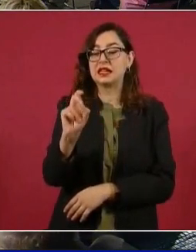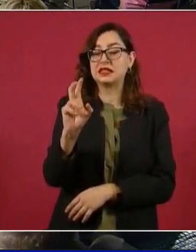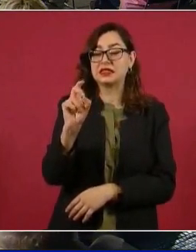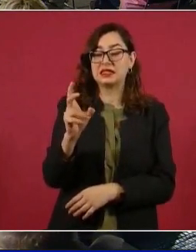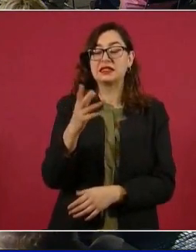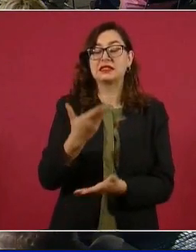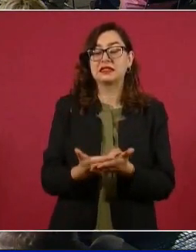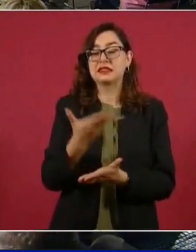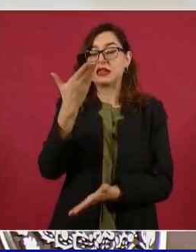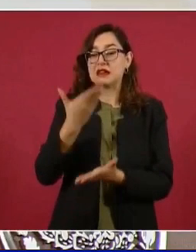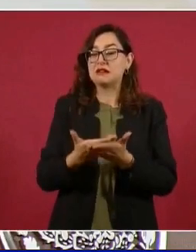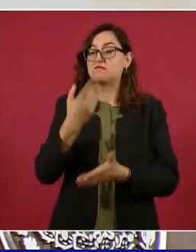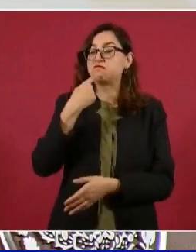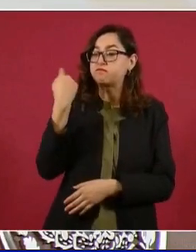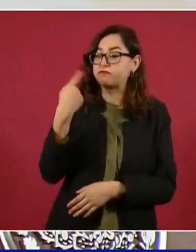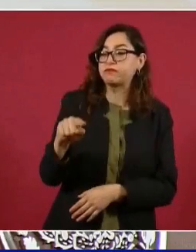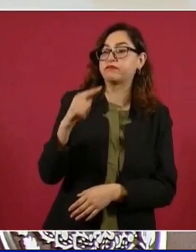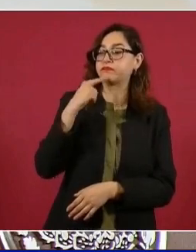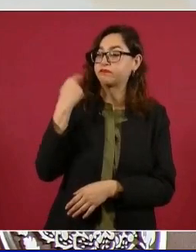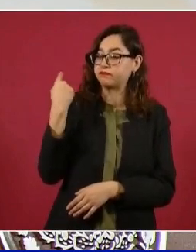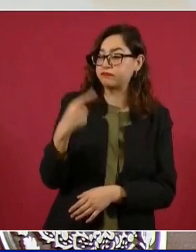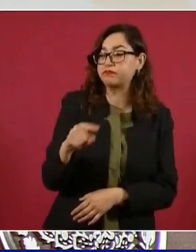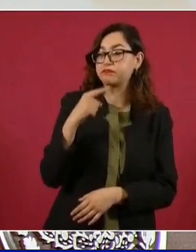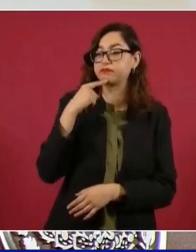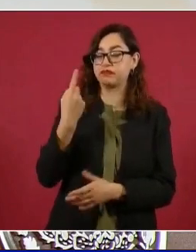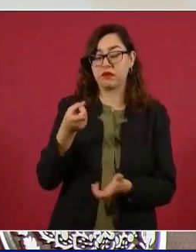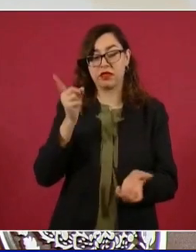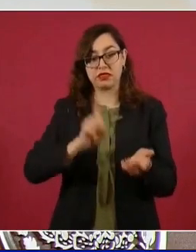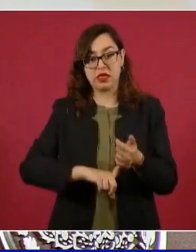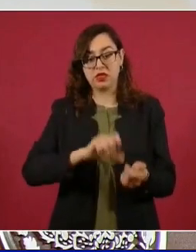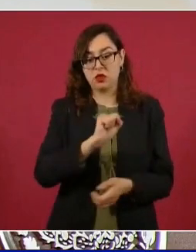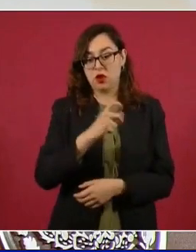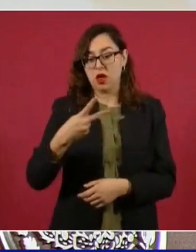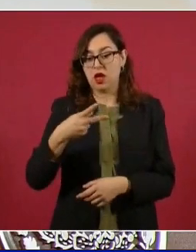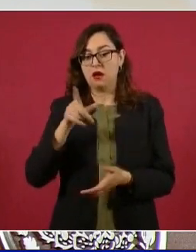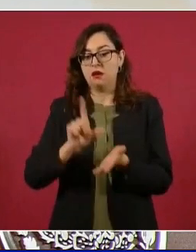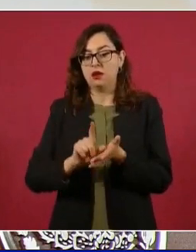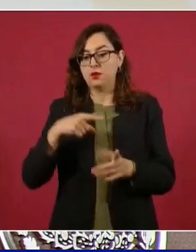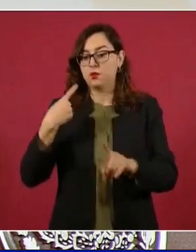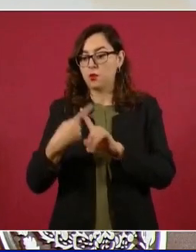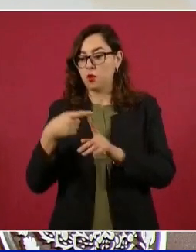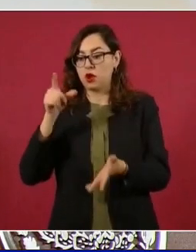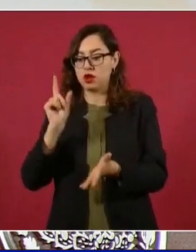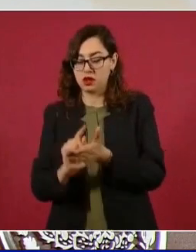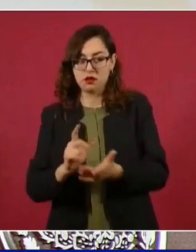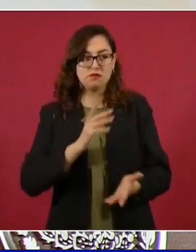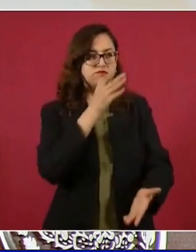530 denuncias o quejas recibimos a través de la app de Litro por Litro y realizamos